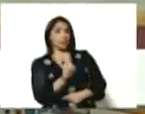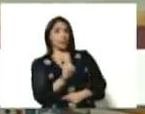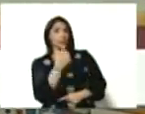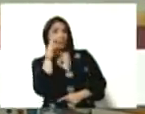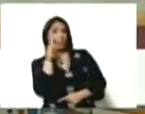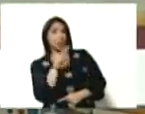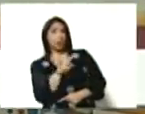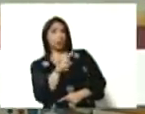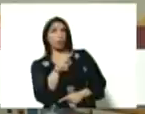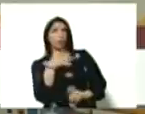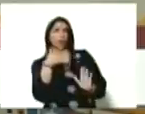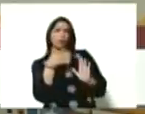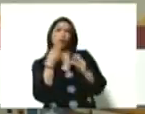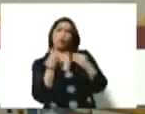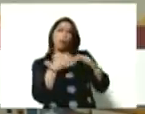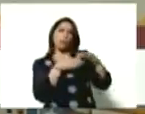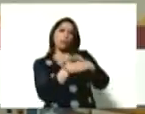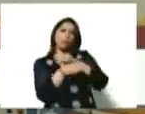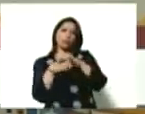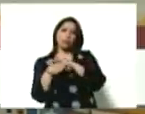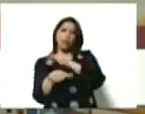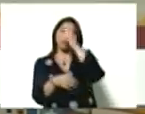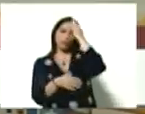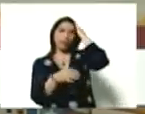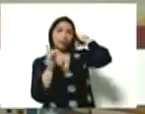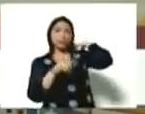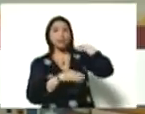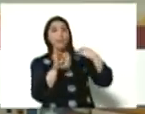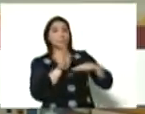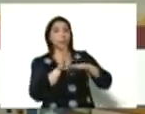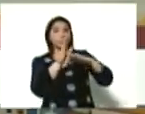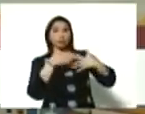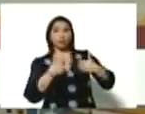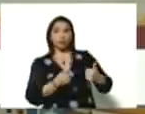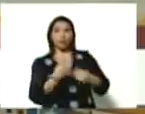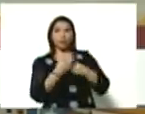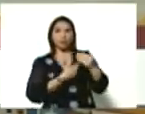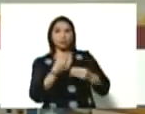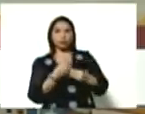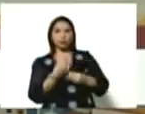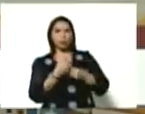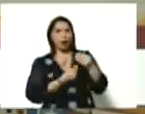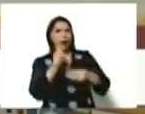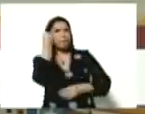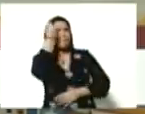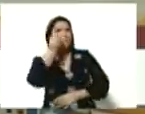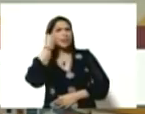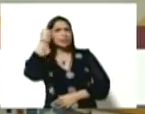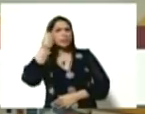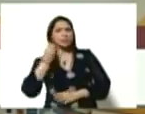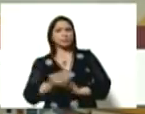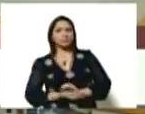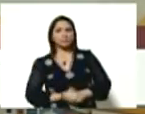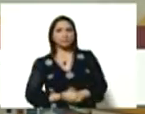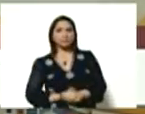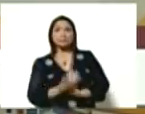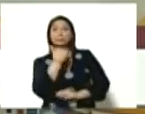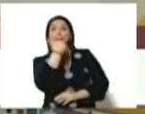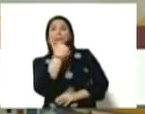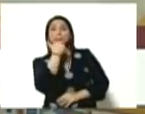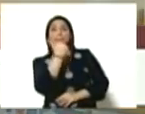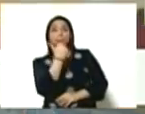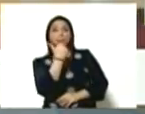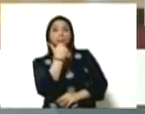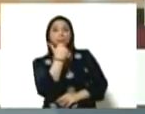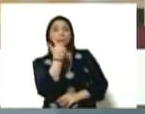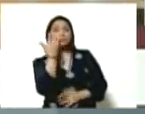sino desde la entrada, el dispositivo de bioseguridad que se instaló nos hace pensar que nos aproximamos